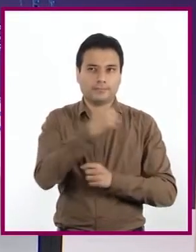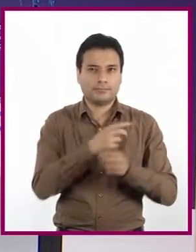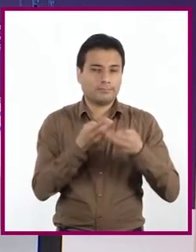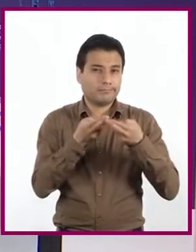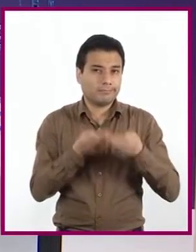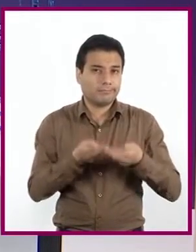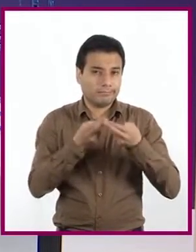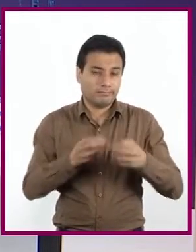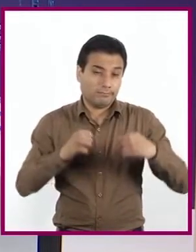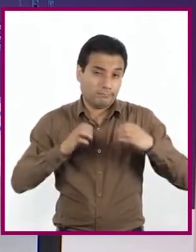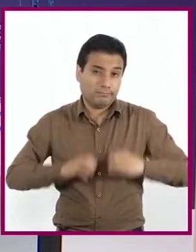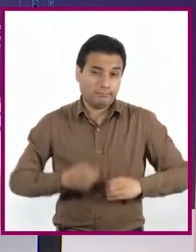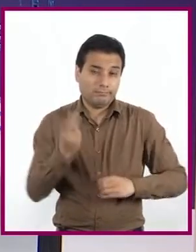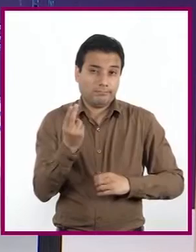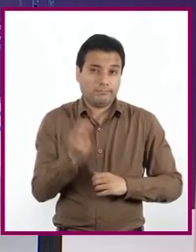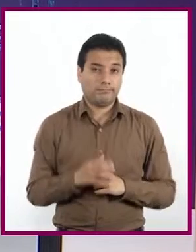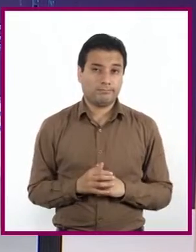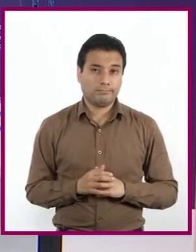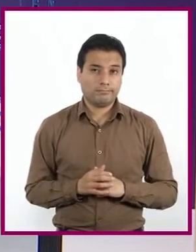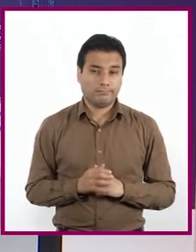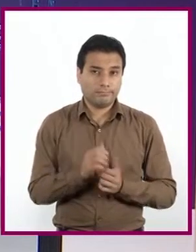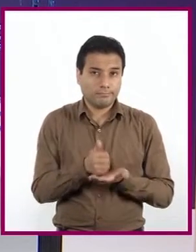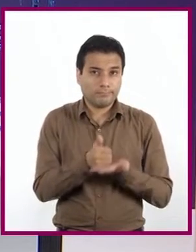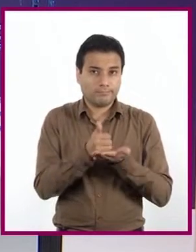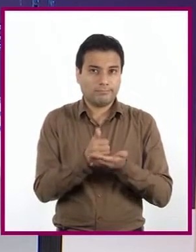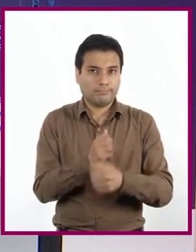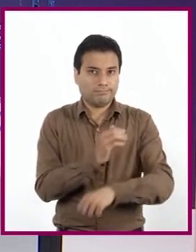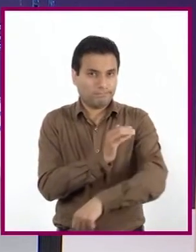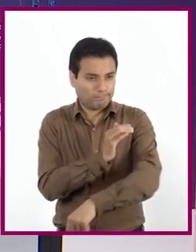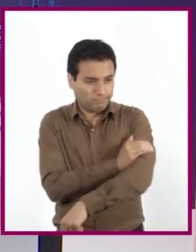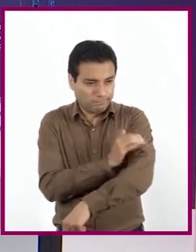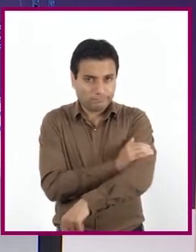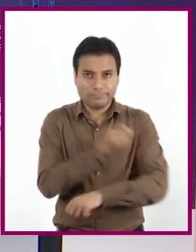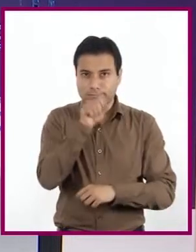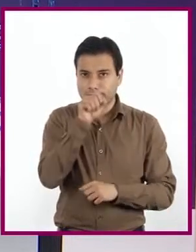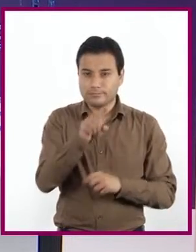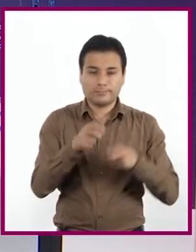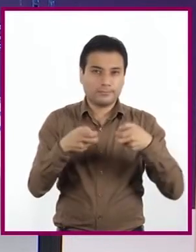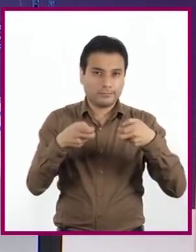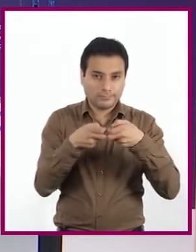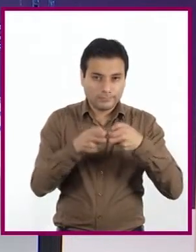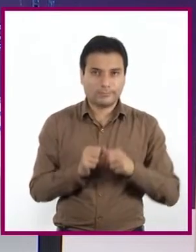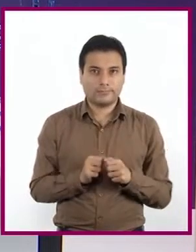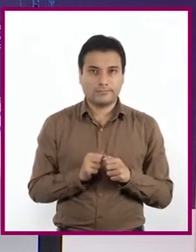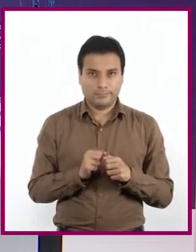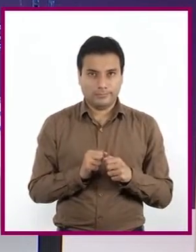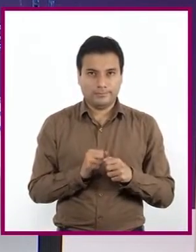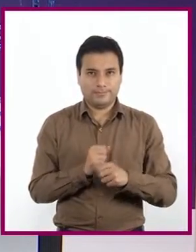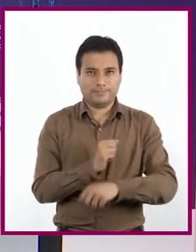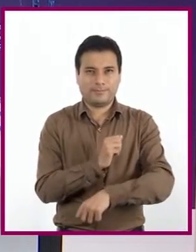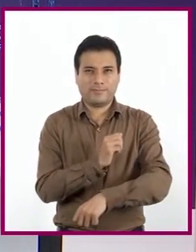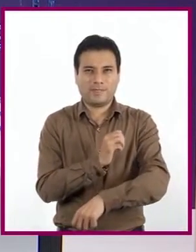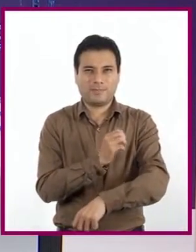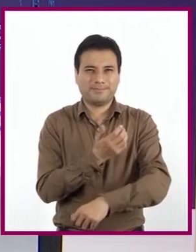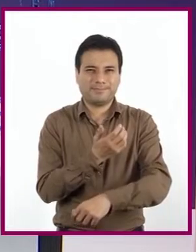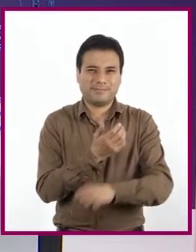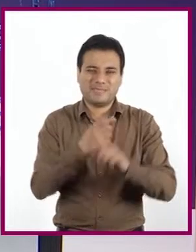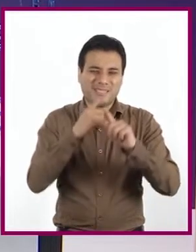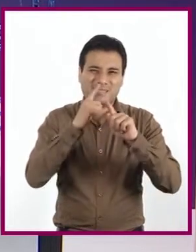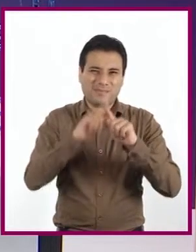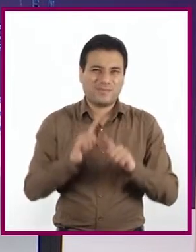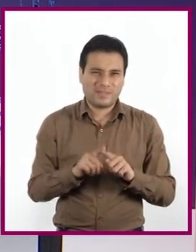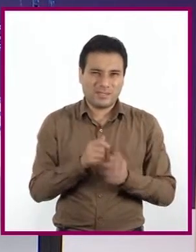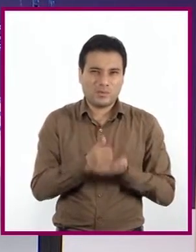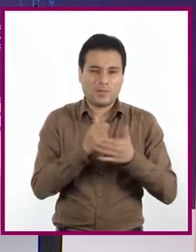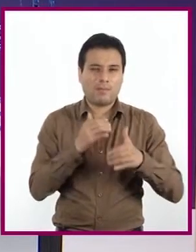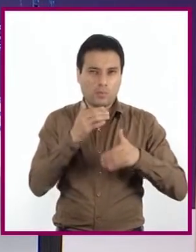así lo requiere el cuerpo. Regulan la función muscular, nerviosa, la presión arterial y otros procesos